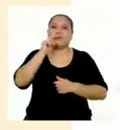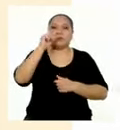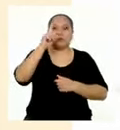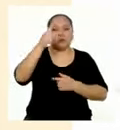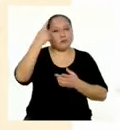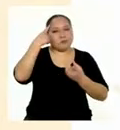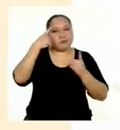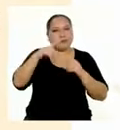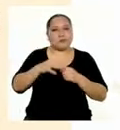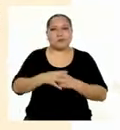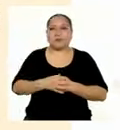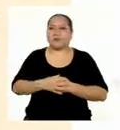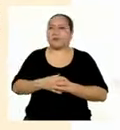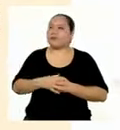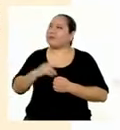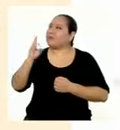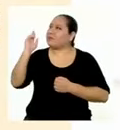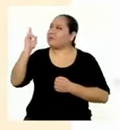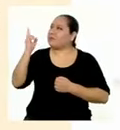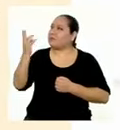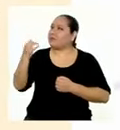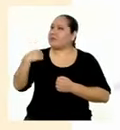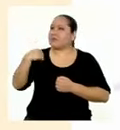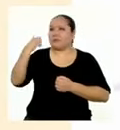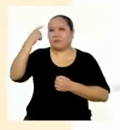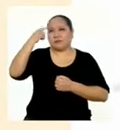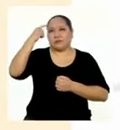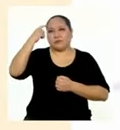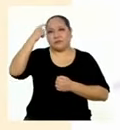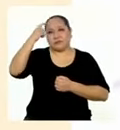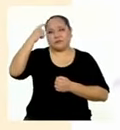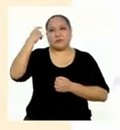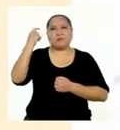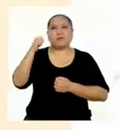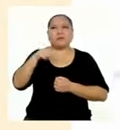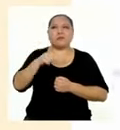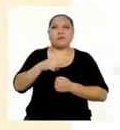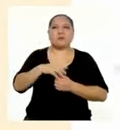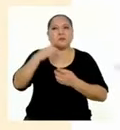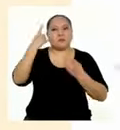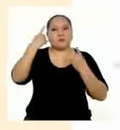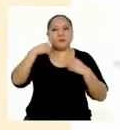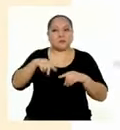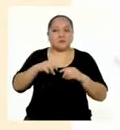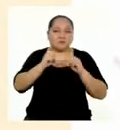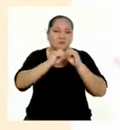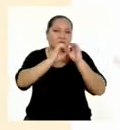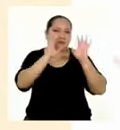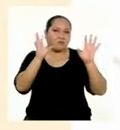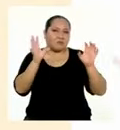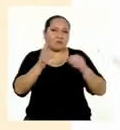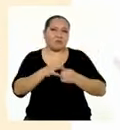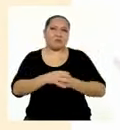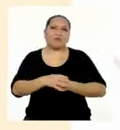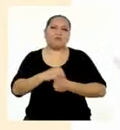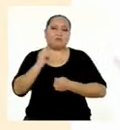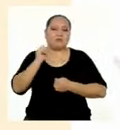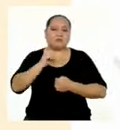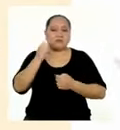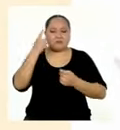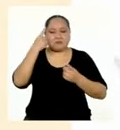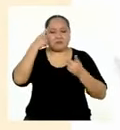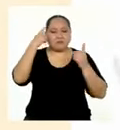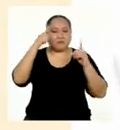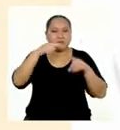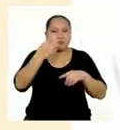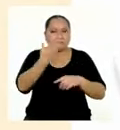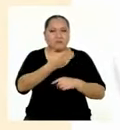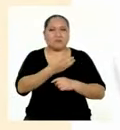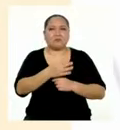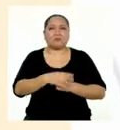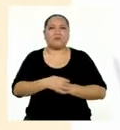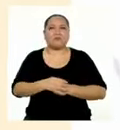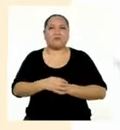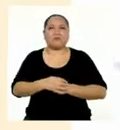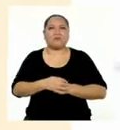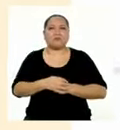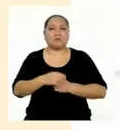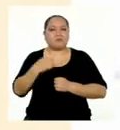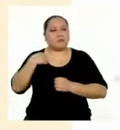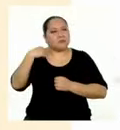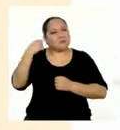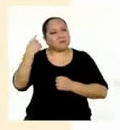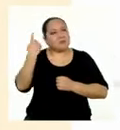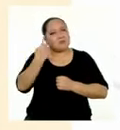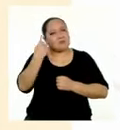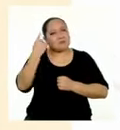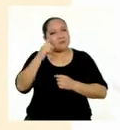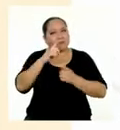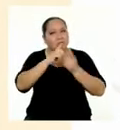falta uno. Profesora, me parece que este último acuerdo está bastante claro. Estoy de acuerdo contigo, Yanira.